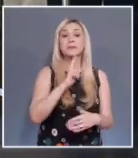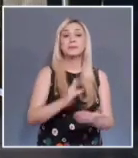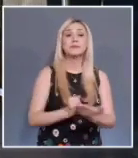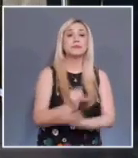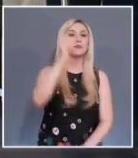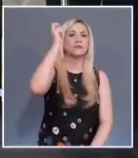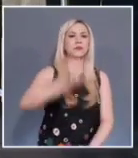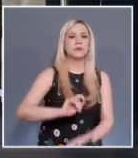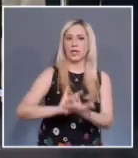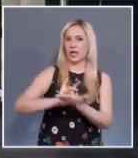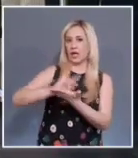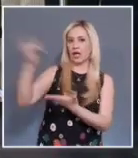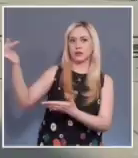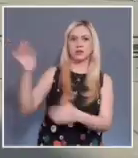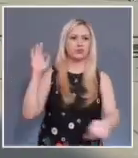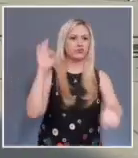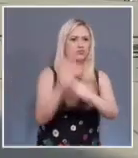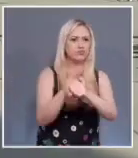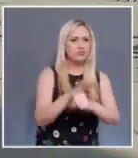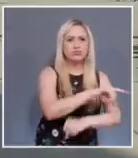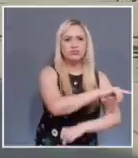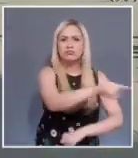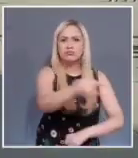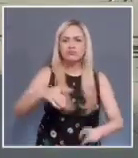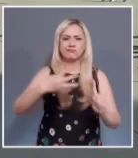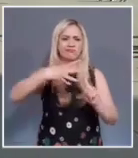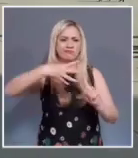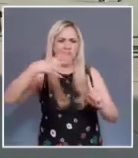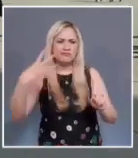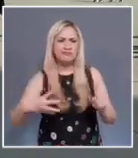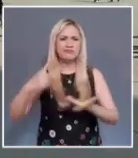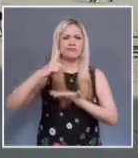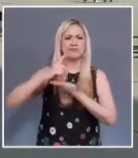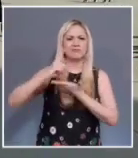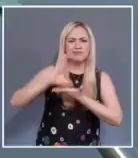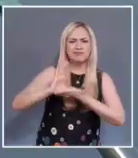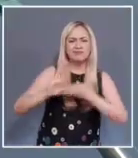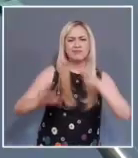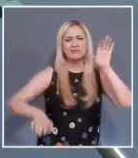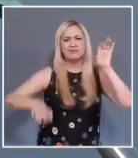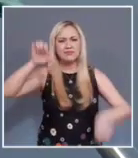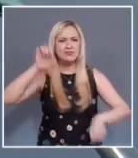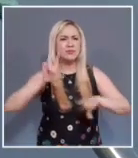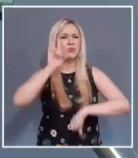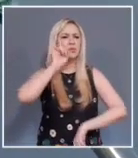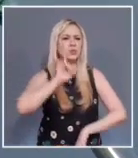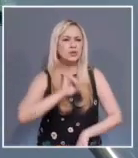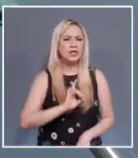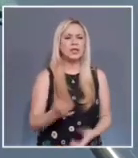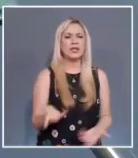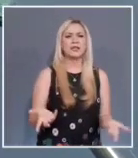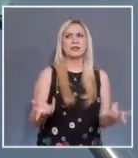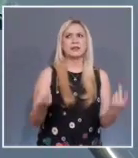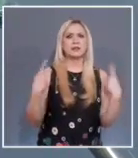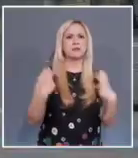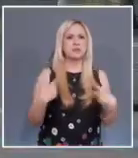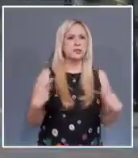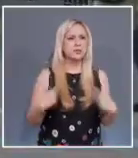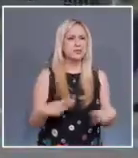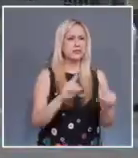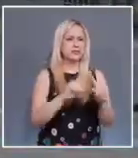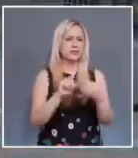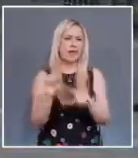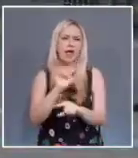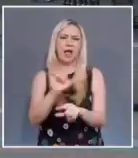grupos vulnerables. Ante la coyuntura que enfrenta nuestro país, es inminente una gran reforma electoral que debe ser